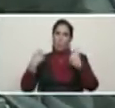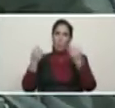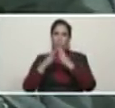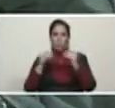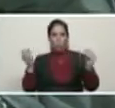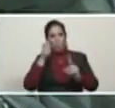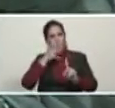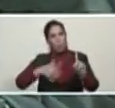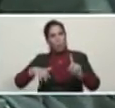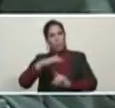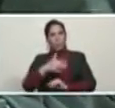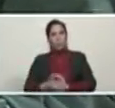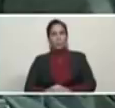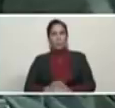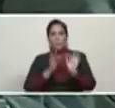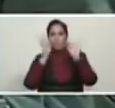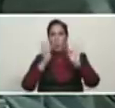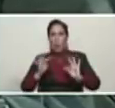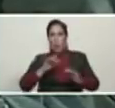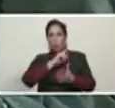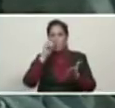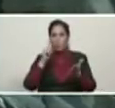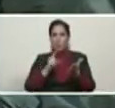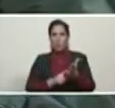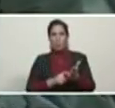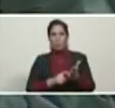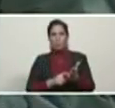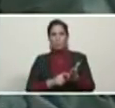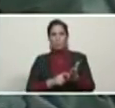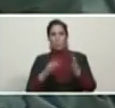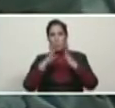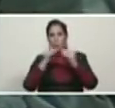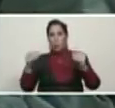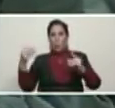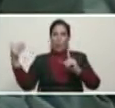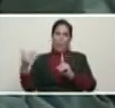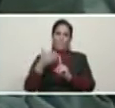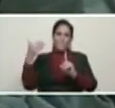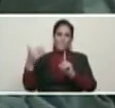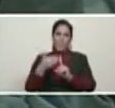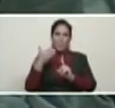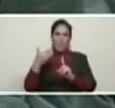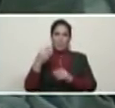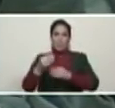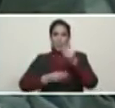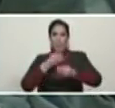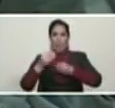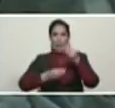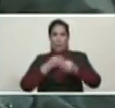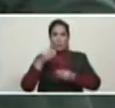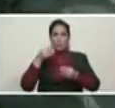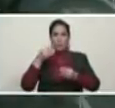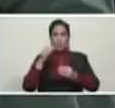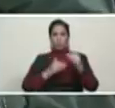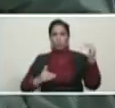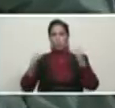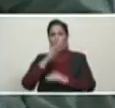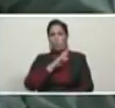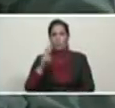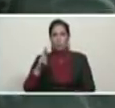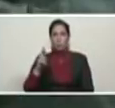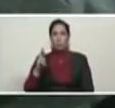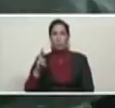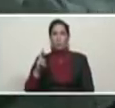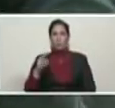el pueblo y de manera integral, para que todas las amenazas que se ciernen sobre la República sean contrarrestadas con la fuerza